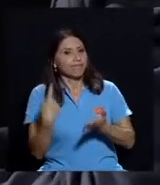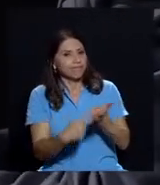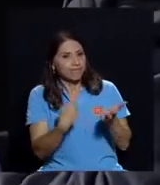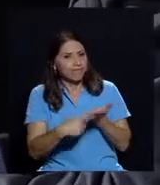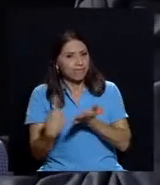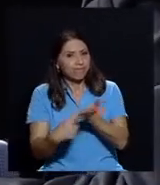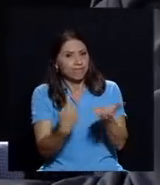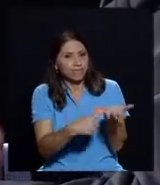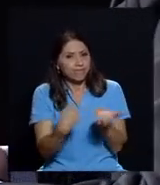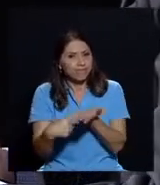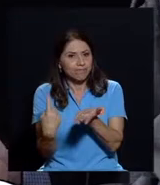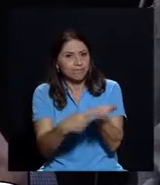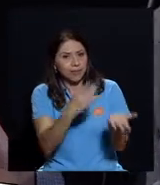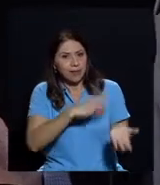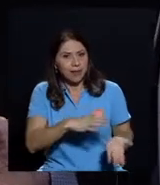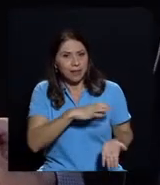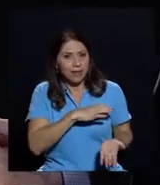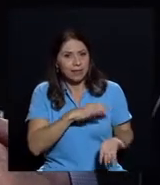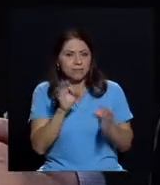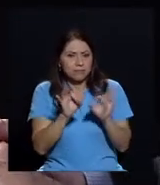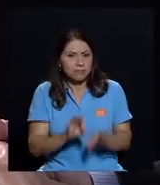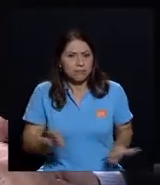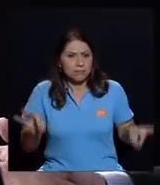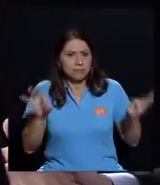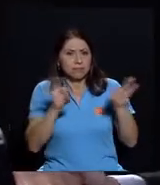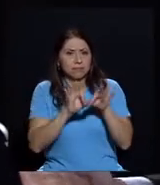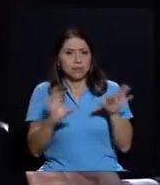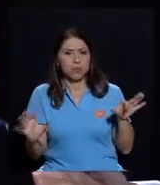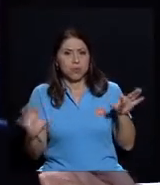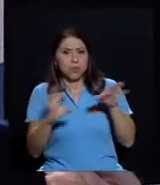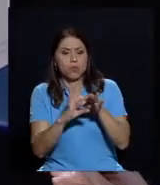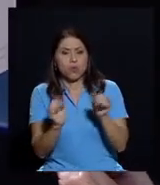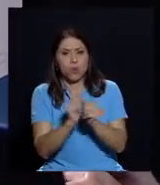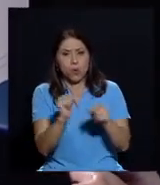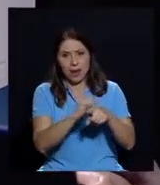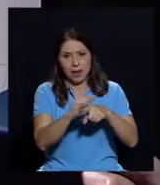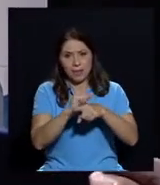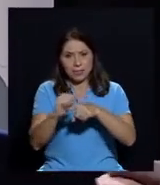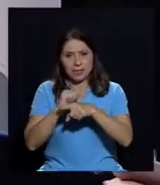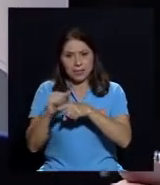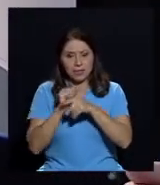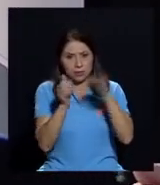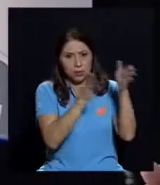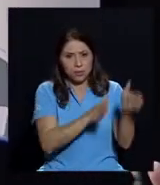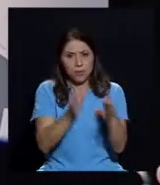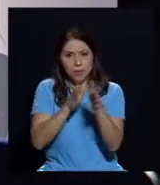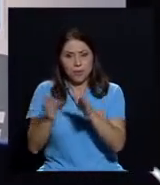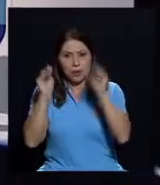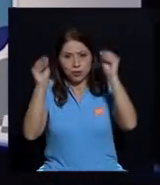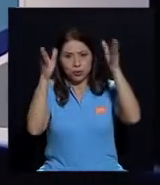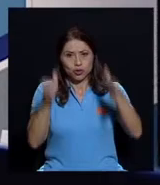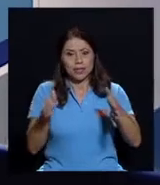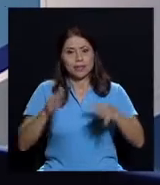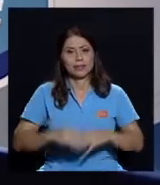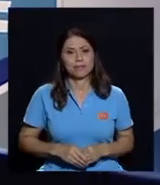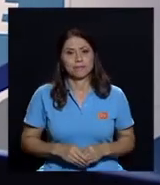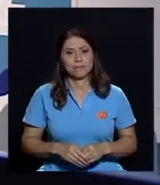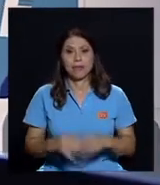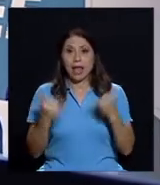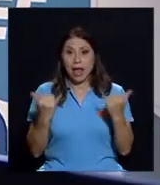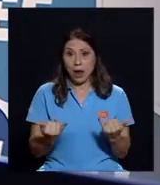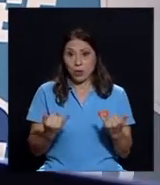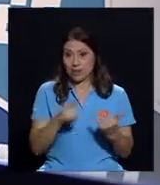central tiene que ver mucho en efecto con la capacitación en la formación docente ahora el hecho de que estén